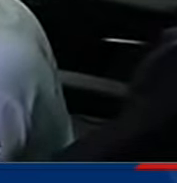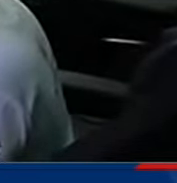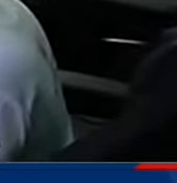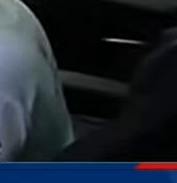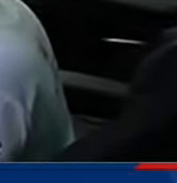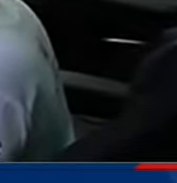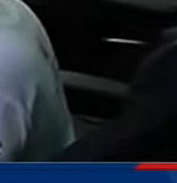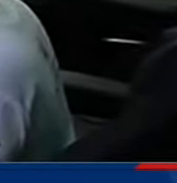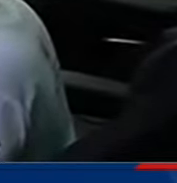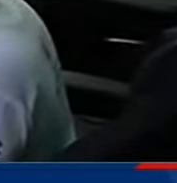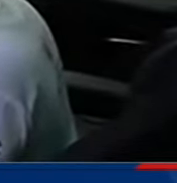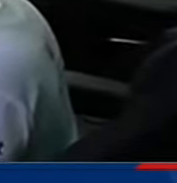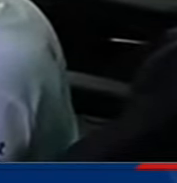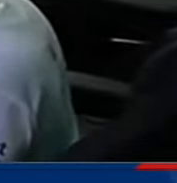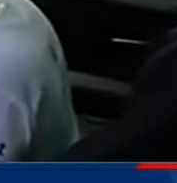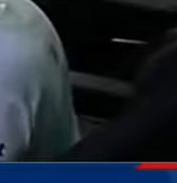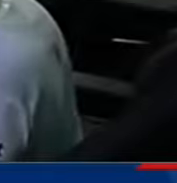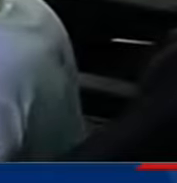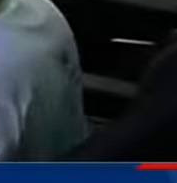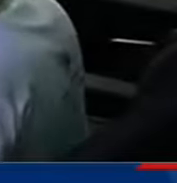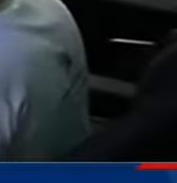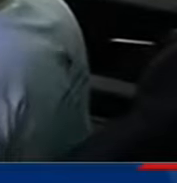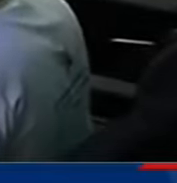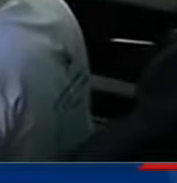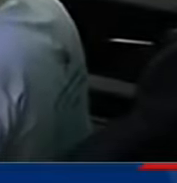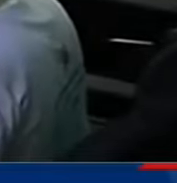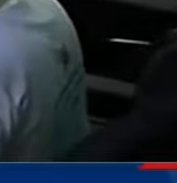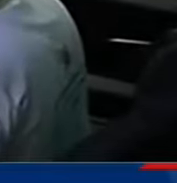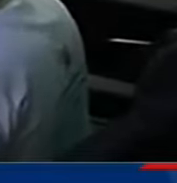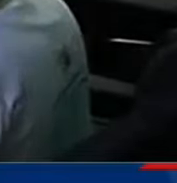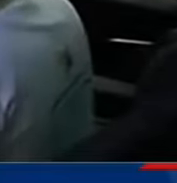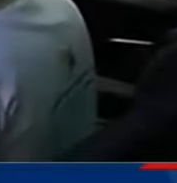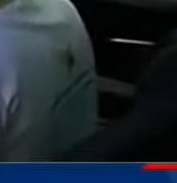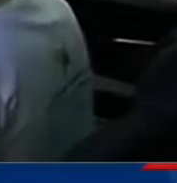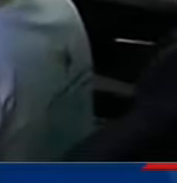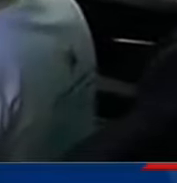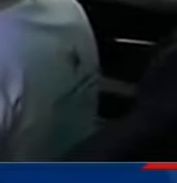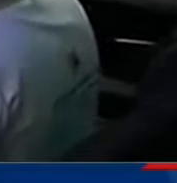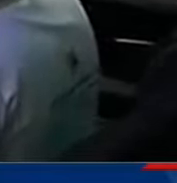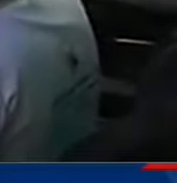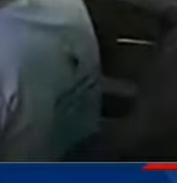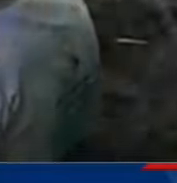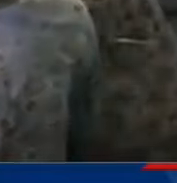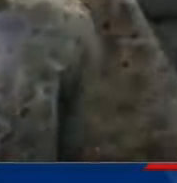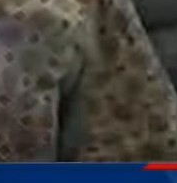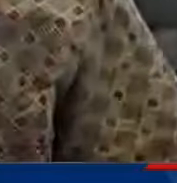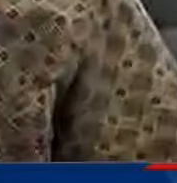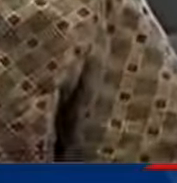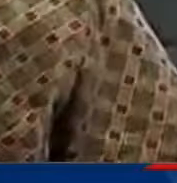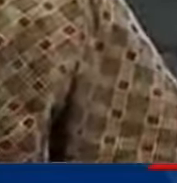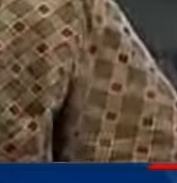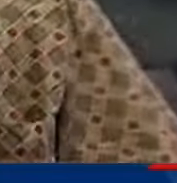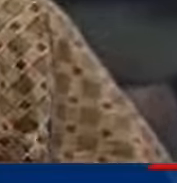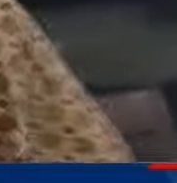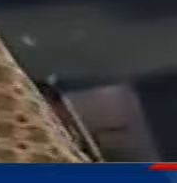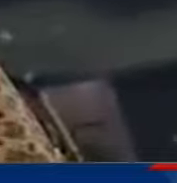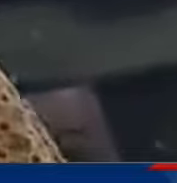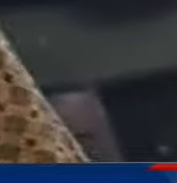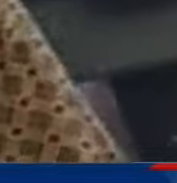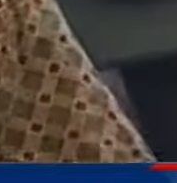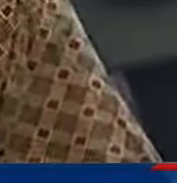las cosas, potenciado, debe ser dotado. Le comentábamos eso a Elio hace un rato